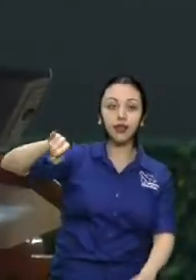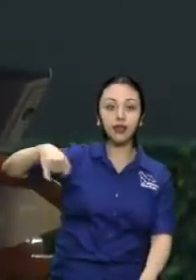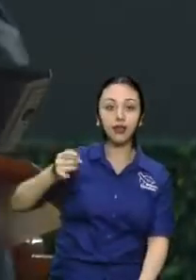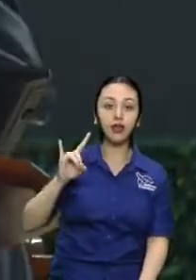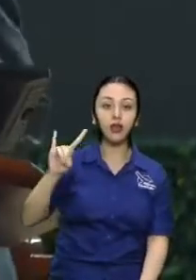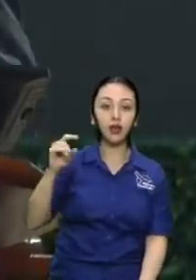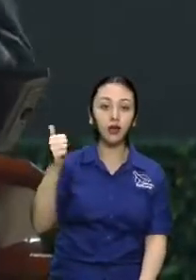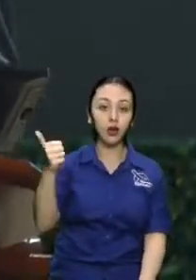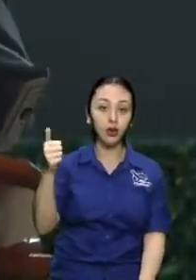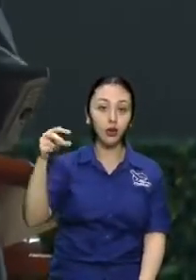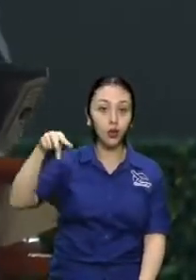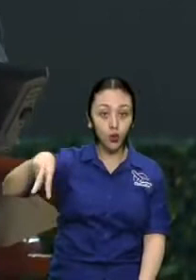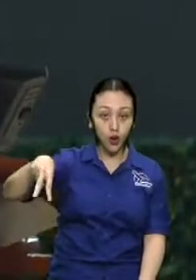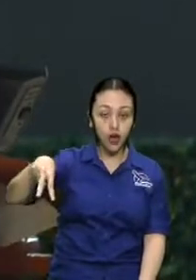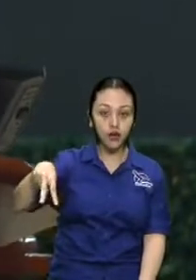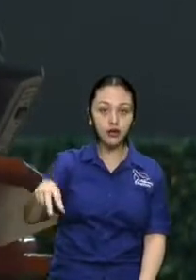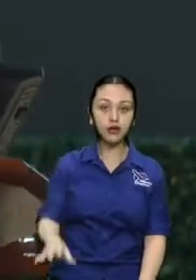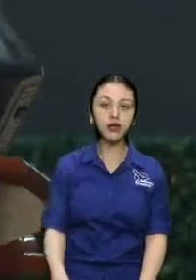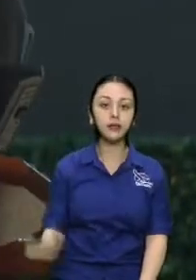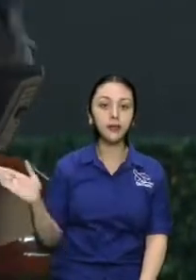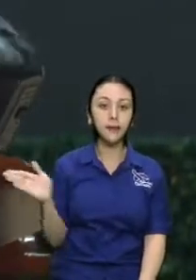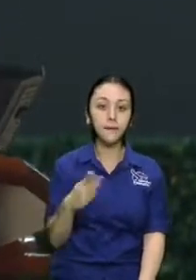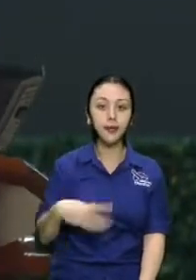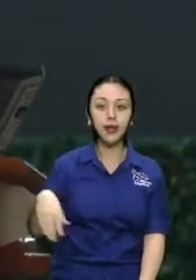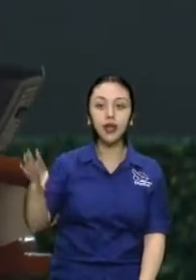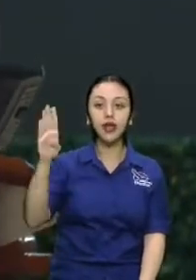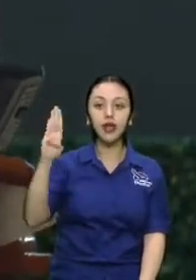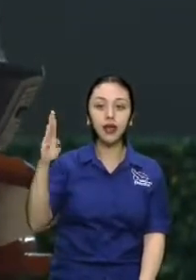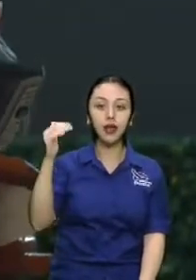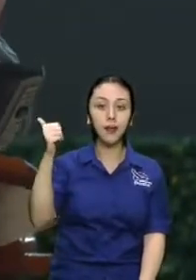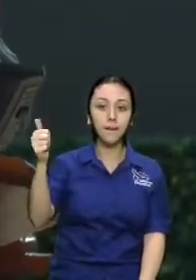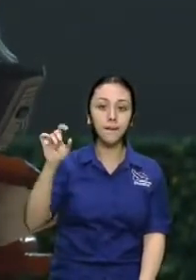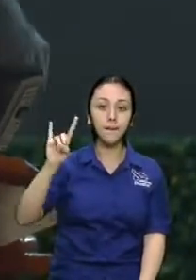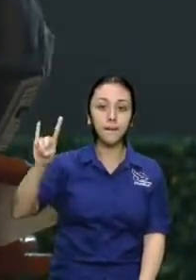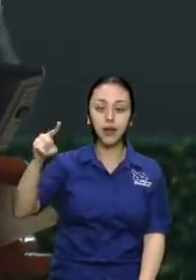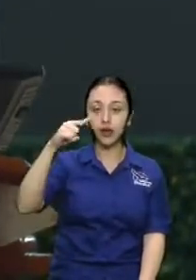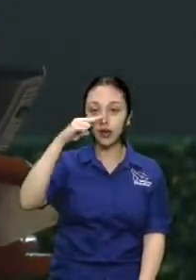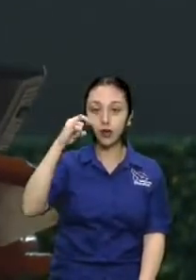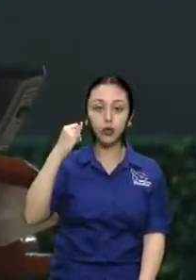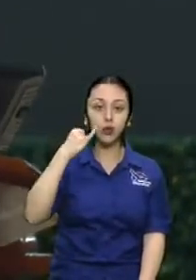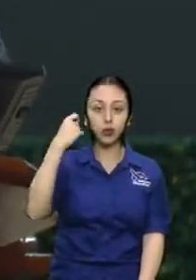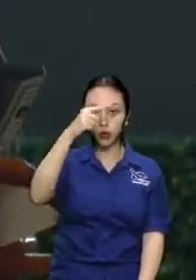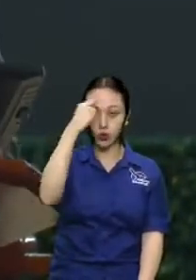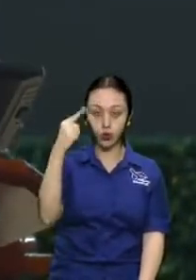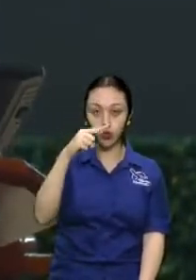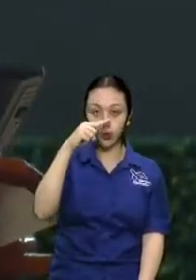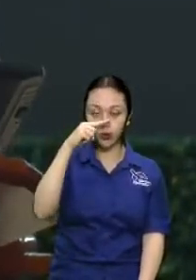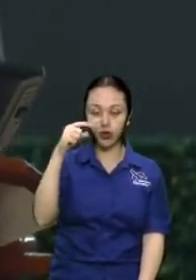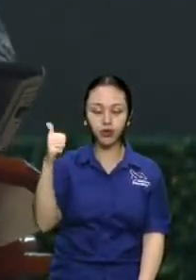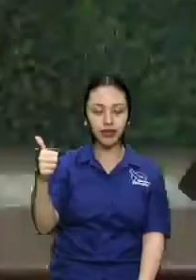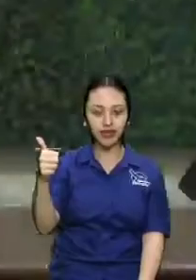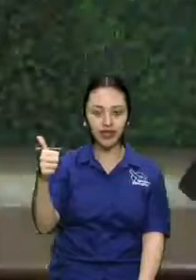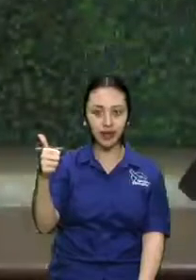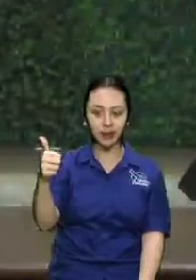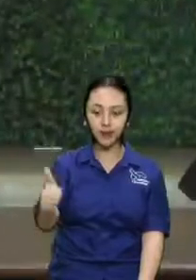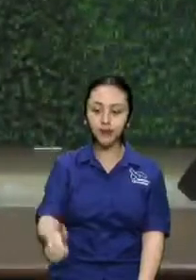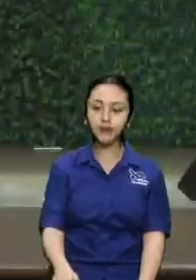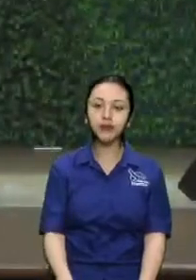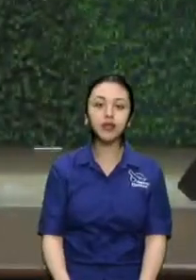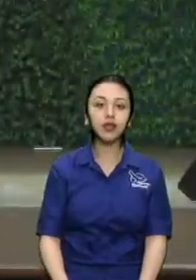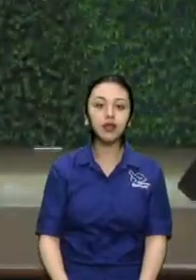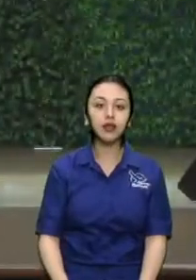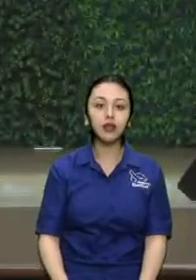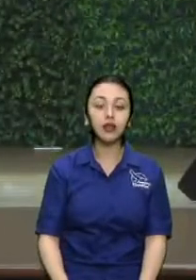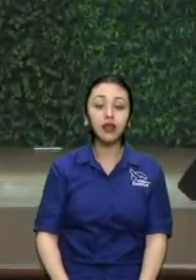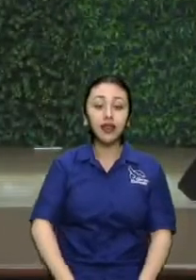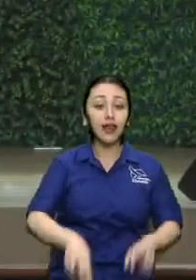¿Y quién eres tú? ¿Eres el profeta? ¿Eres Elías? ¿Eres no sé quién? ¿Eres el hermano? No, no soy. ¿Y eres el Cristo? No, yo no soy. Lo confundieron con el